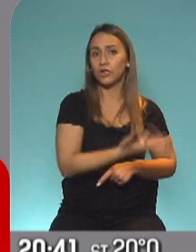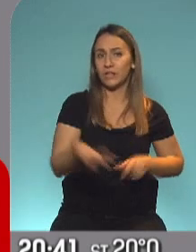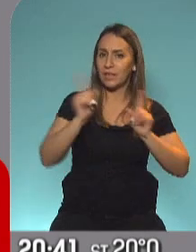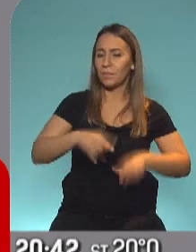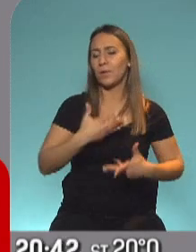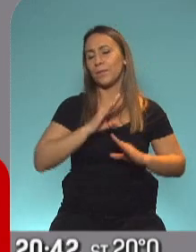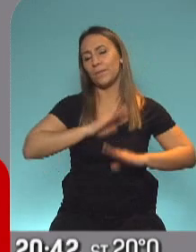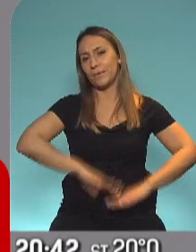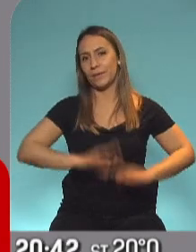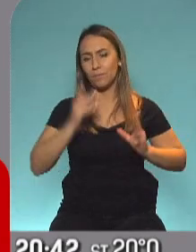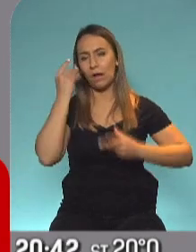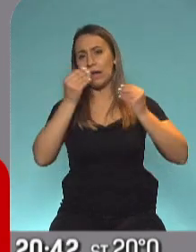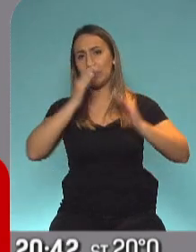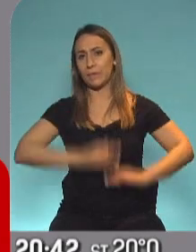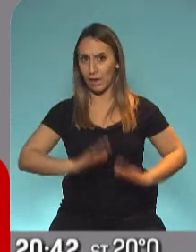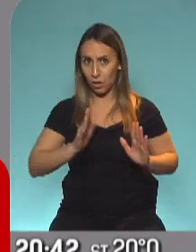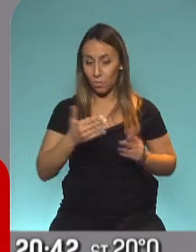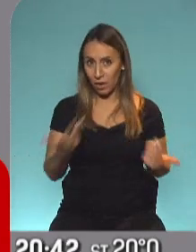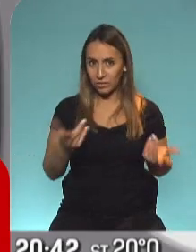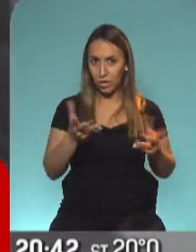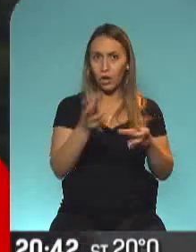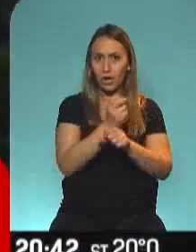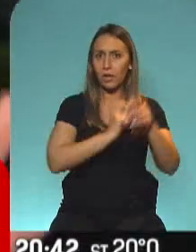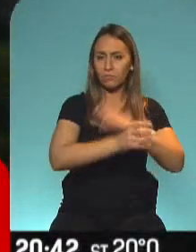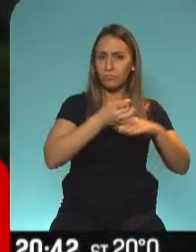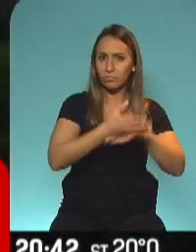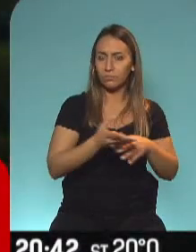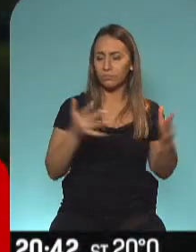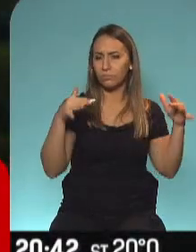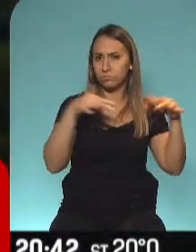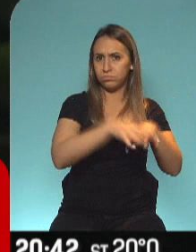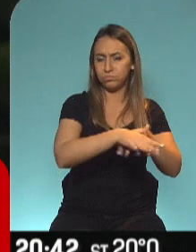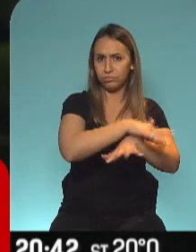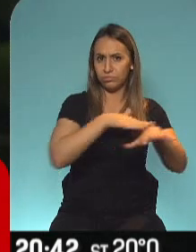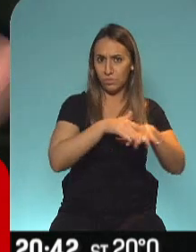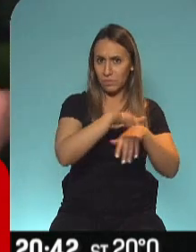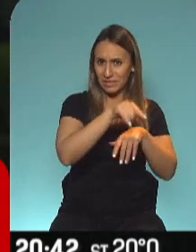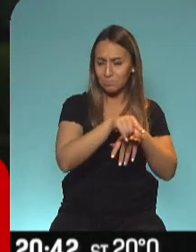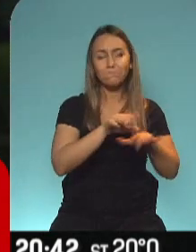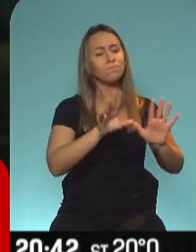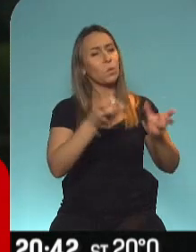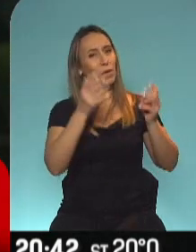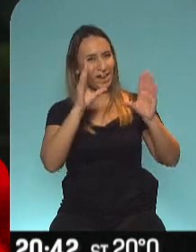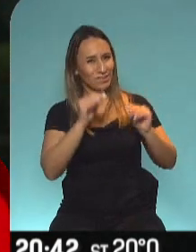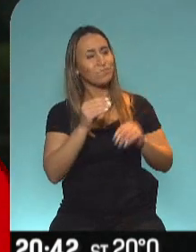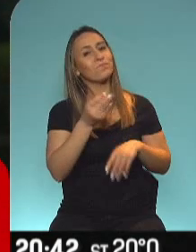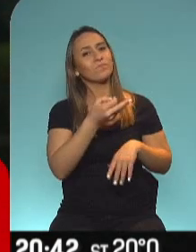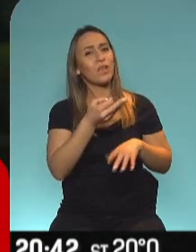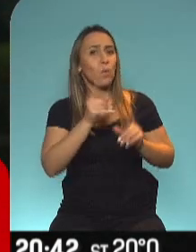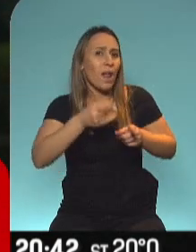público. Buenas noches, Ariel. Sí, en realidad creo que el flujo en el transporte público no ha crecido tanto, y el transporte, yo siempre